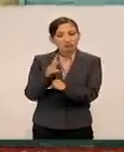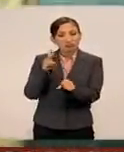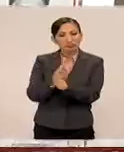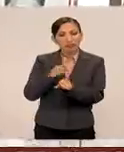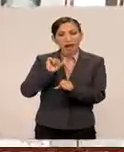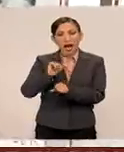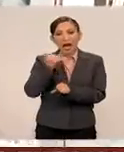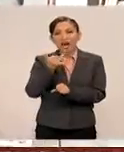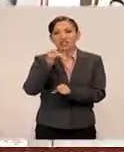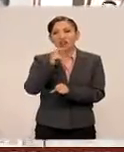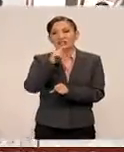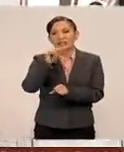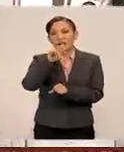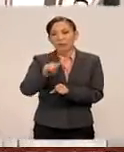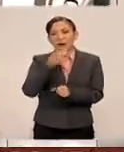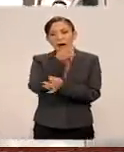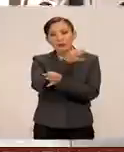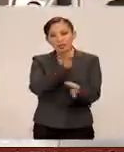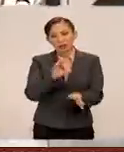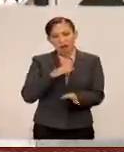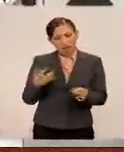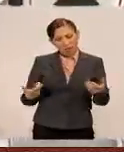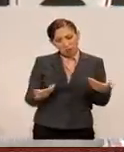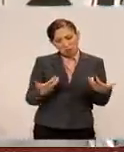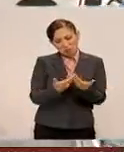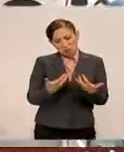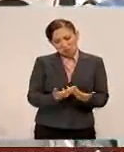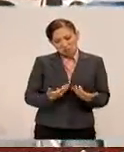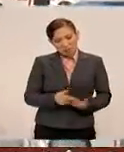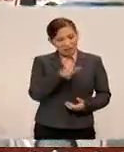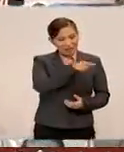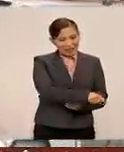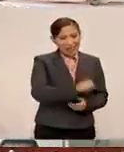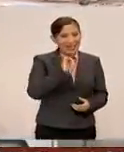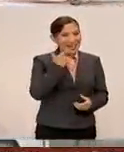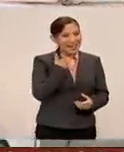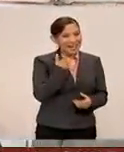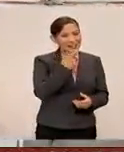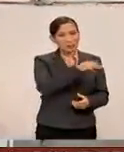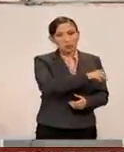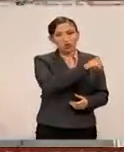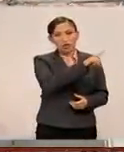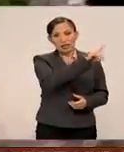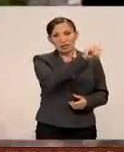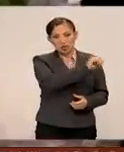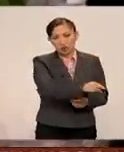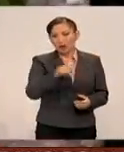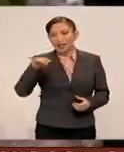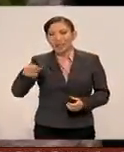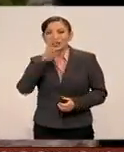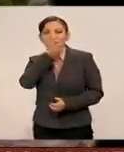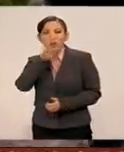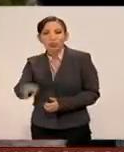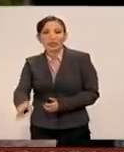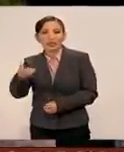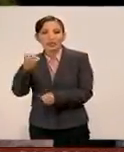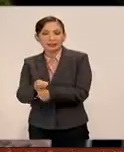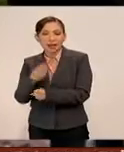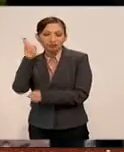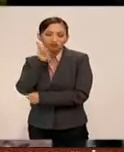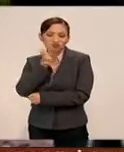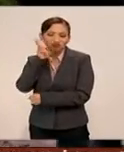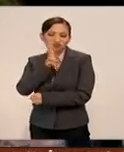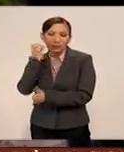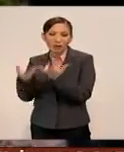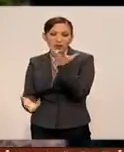caso Ayotzinapa, informó que hay coincidencias entre la versión del exprocurador Jesús Murillo Karam y los resultados del tercer peritaje